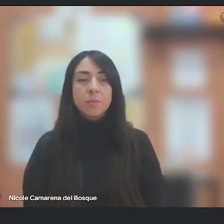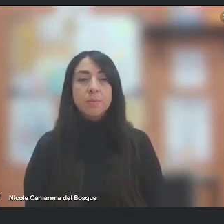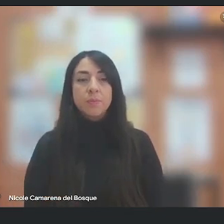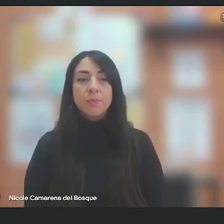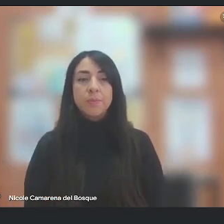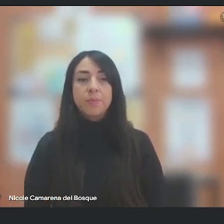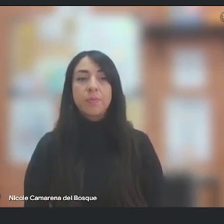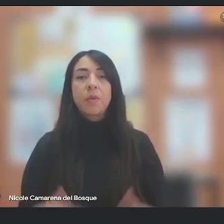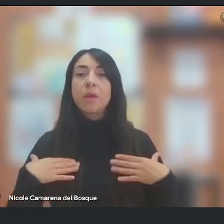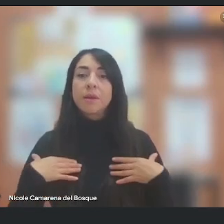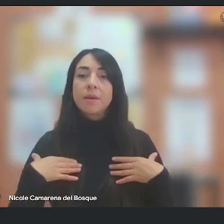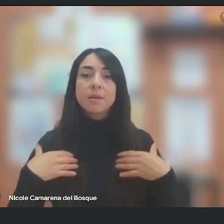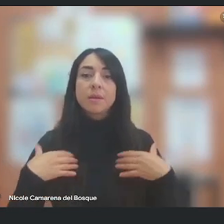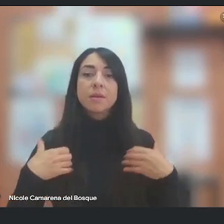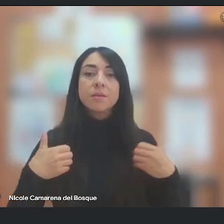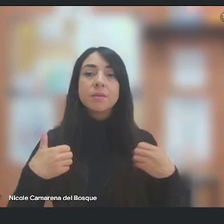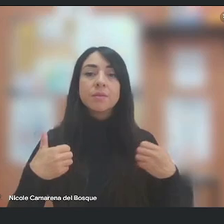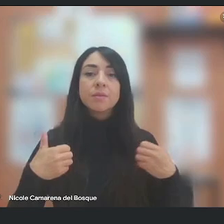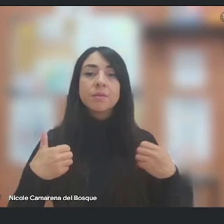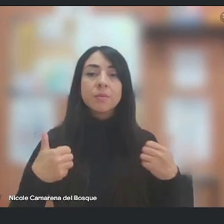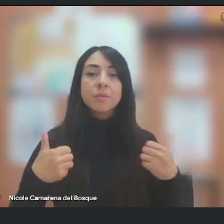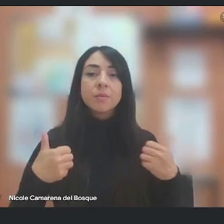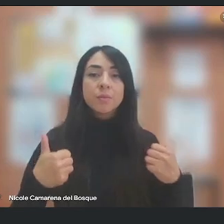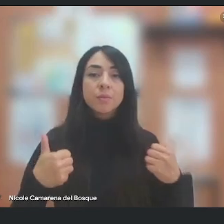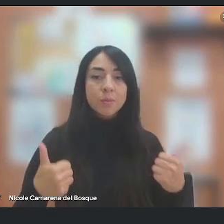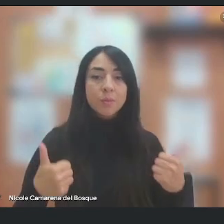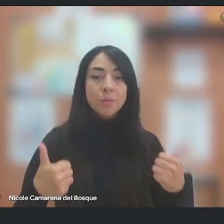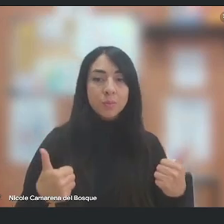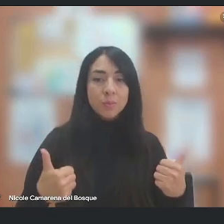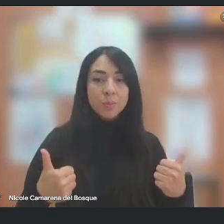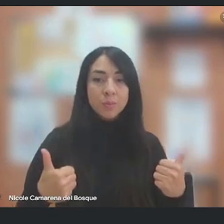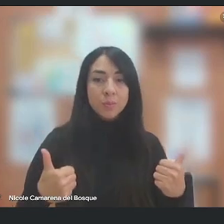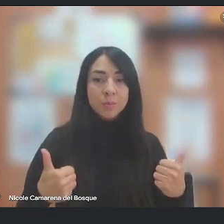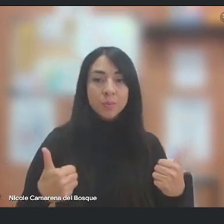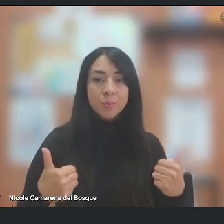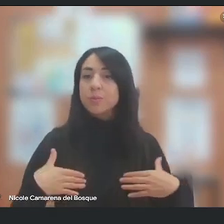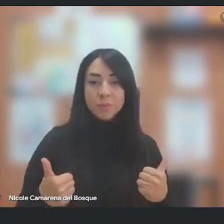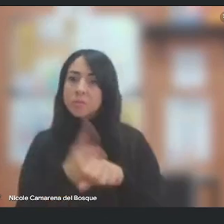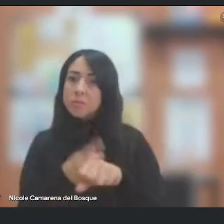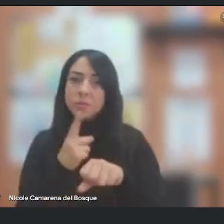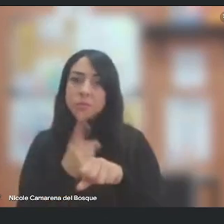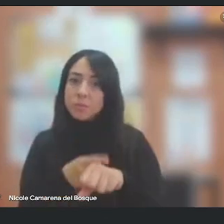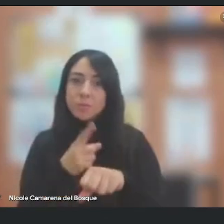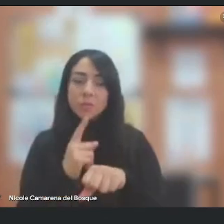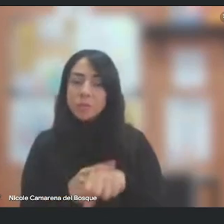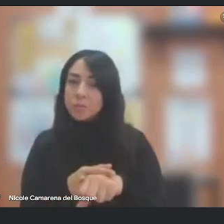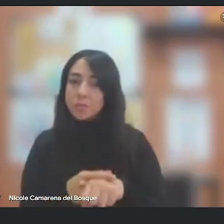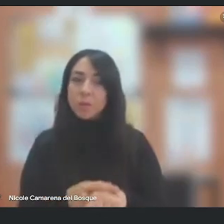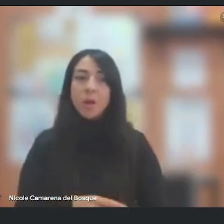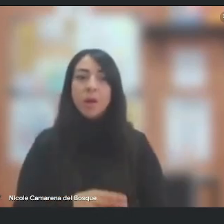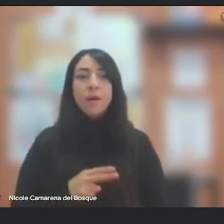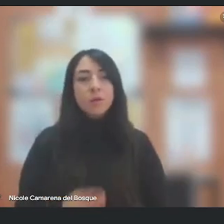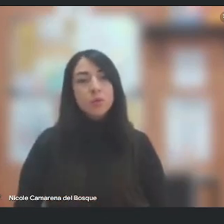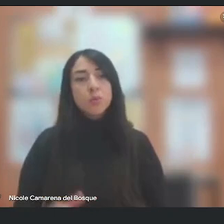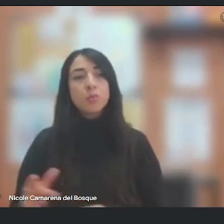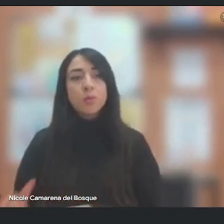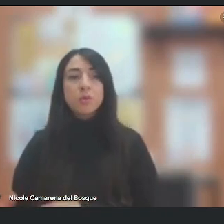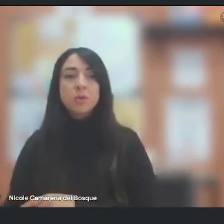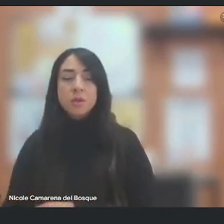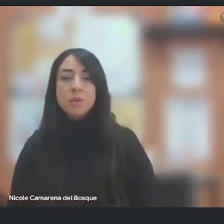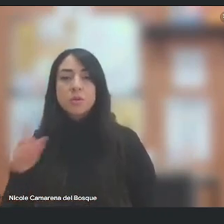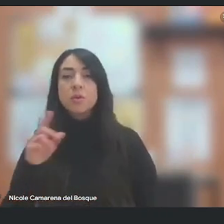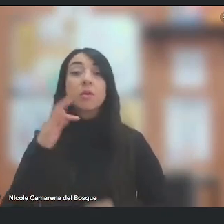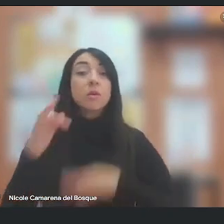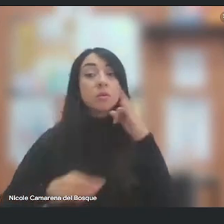importante, que la menstruación no es una enfermedad, que su manejo en condiciones saludables e higiénicas puede